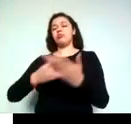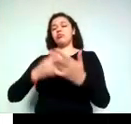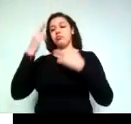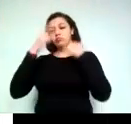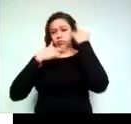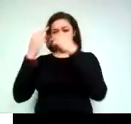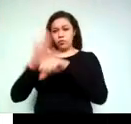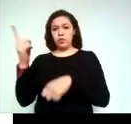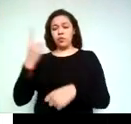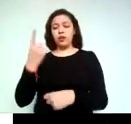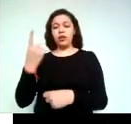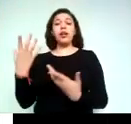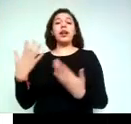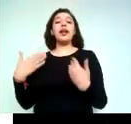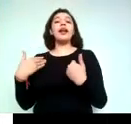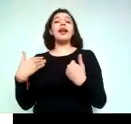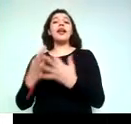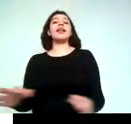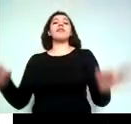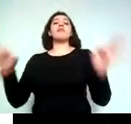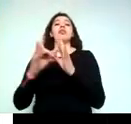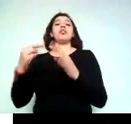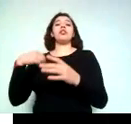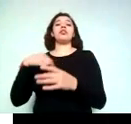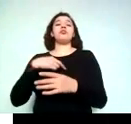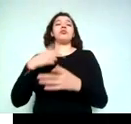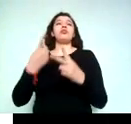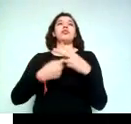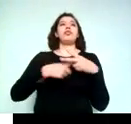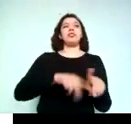importante entonces lo que les comentábamos al principio?